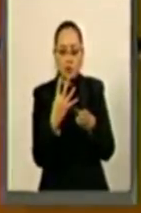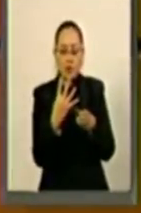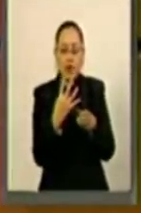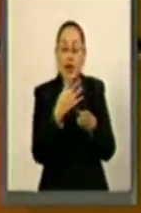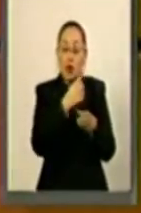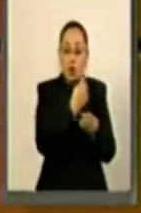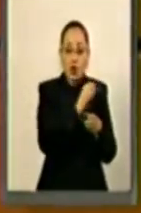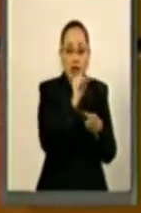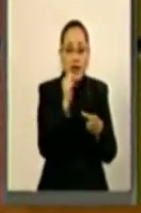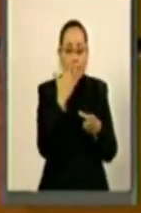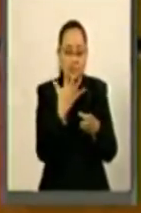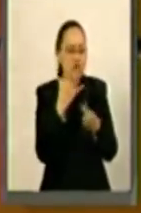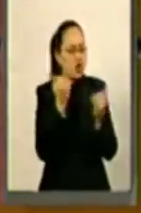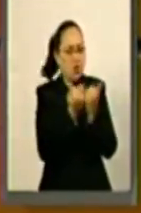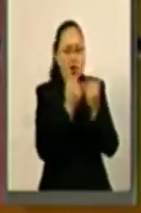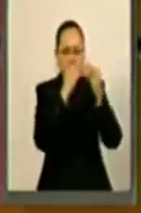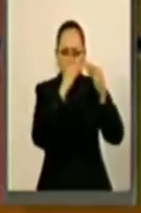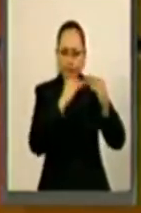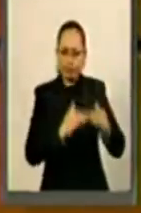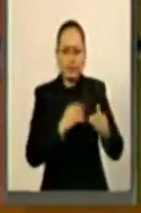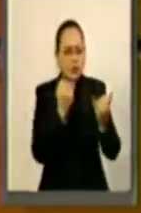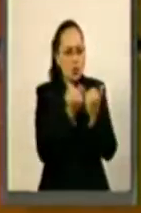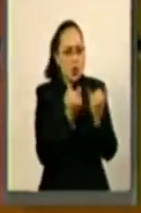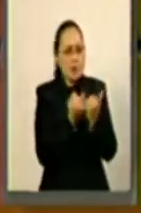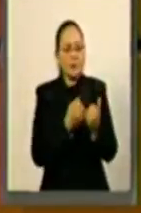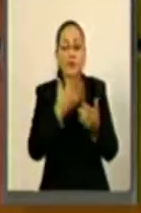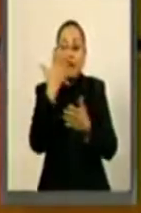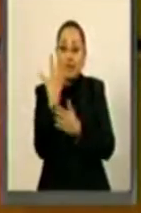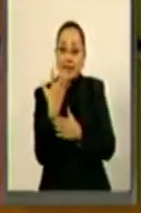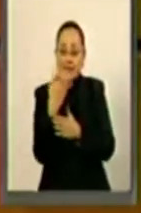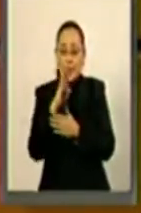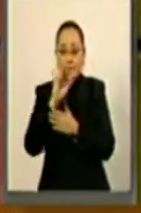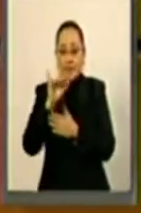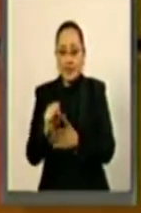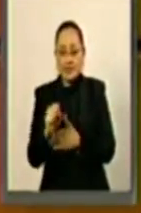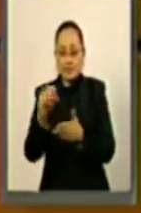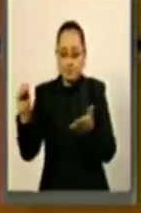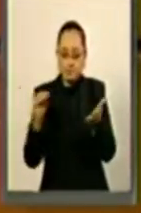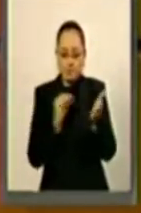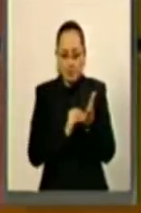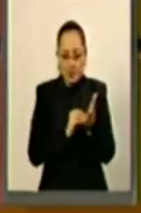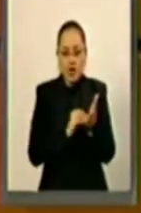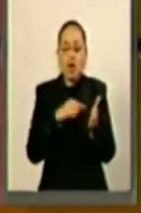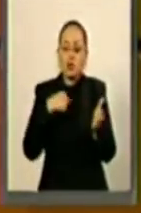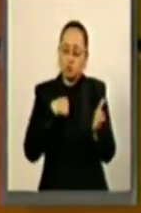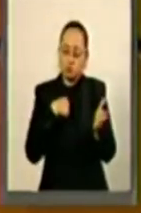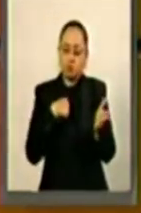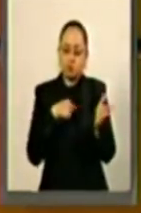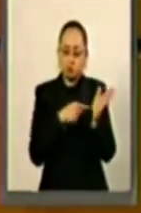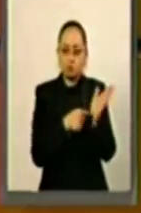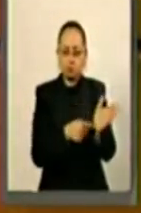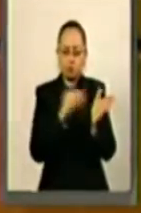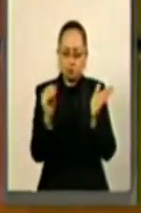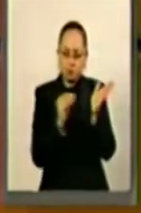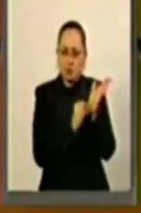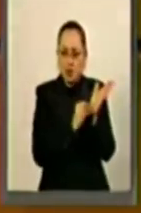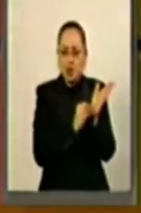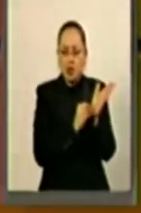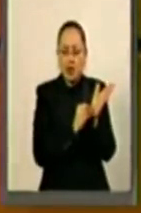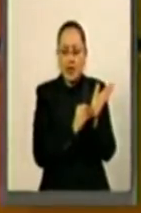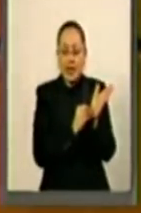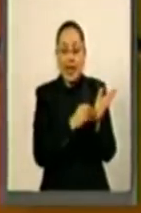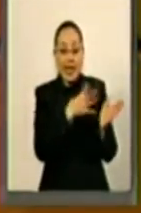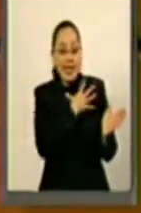a la quinta queda de manera similar, y quinta bis sería de la siguiente manera incorporada: las